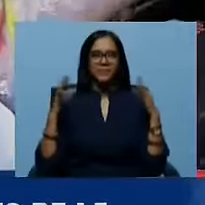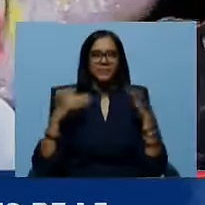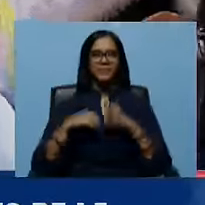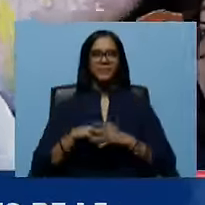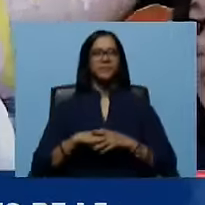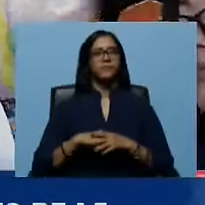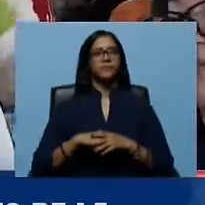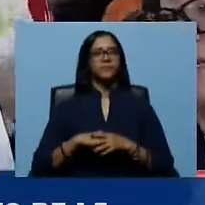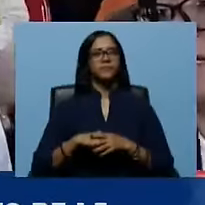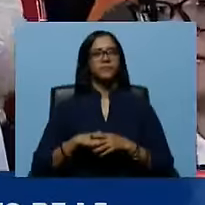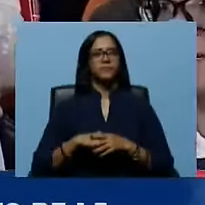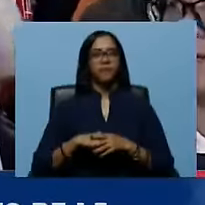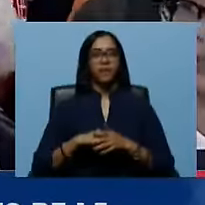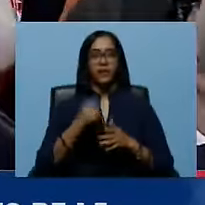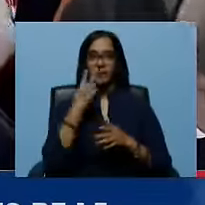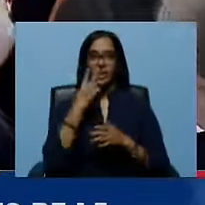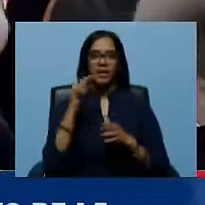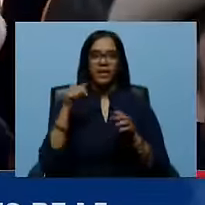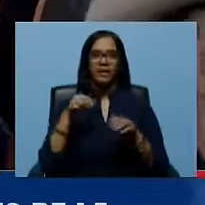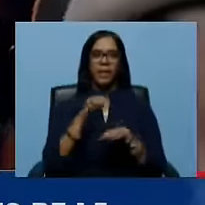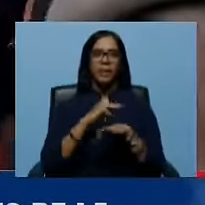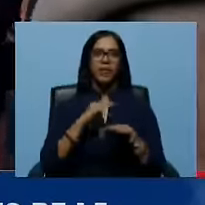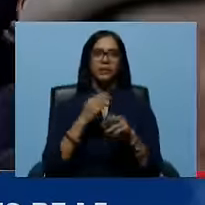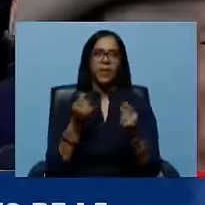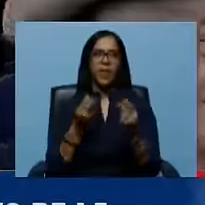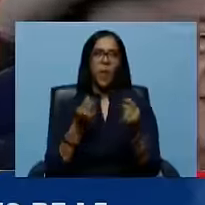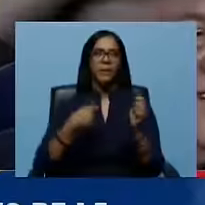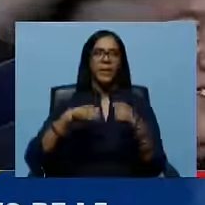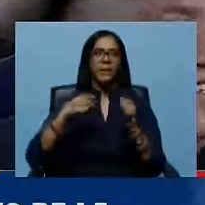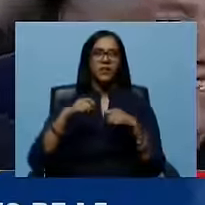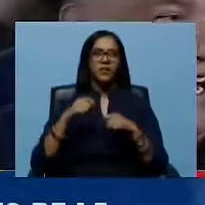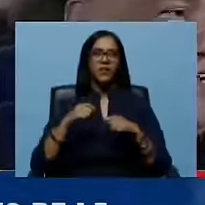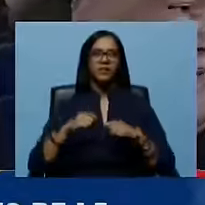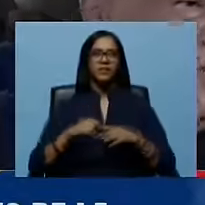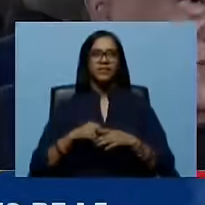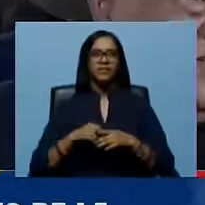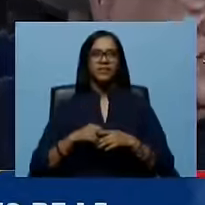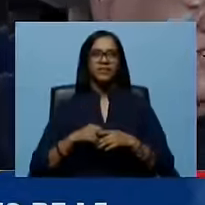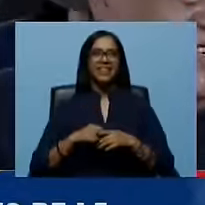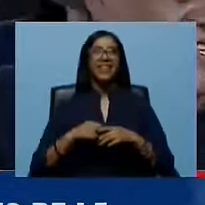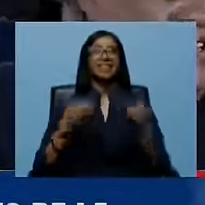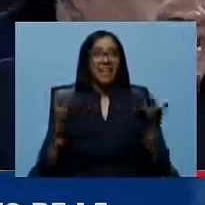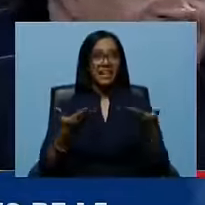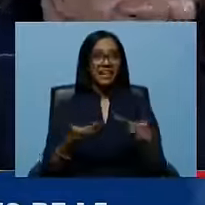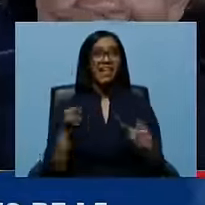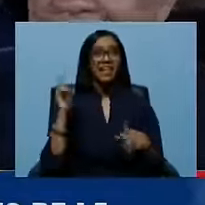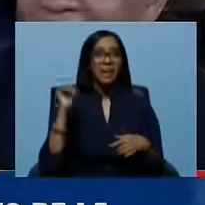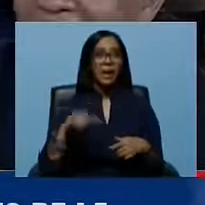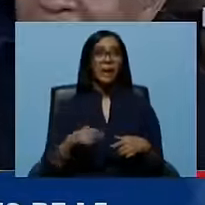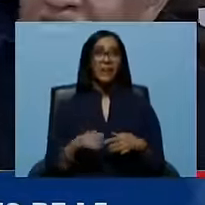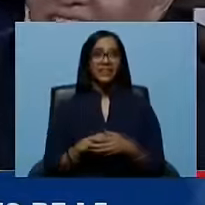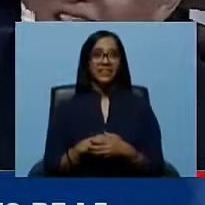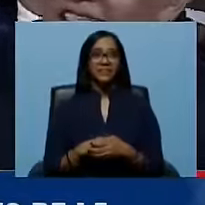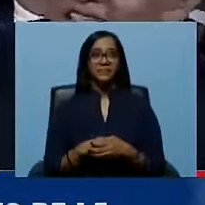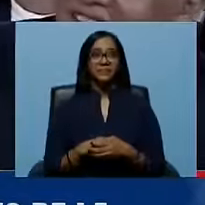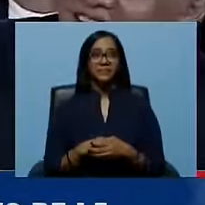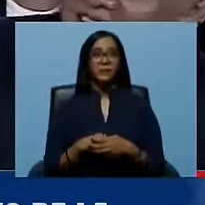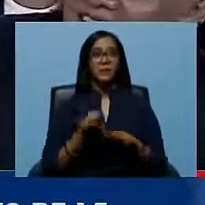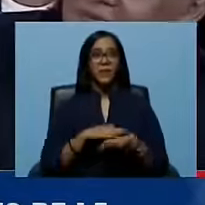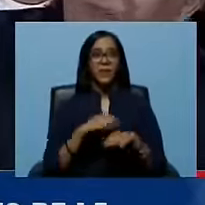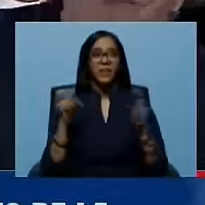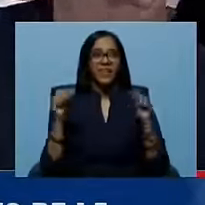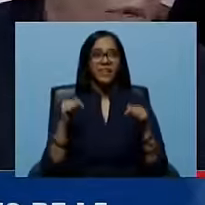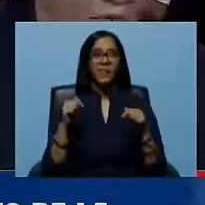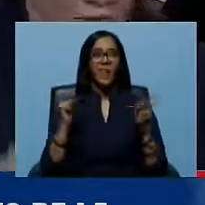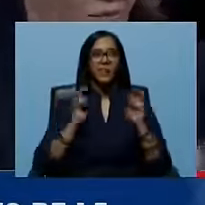Hay que, fíjate que está el ministro de Comercio, que se las trae también. Porque esto es